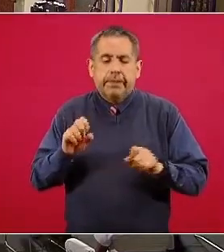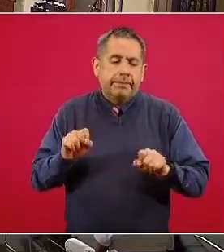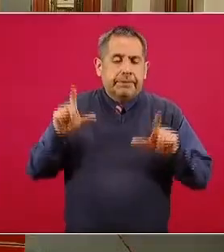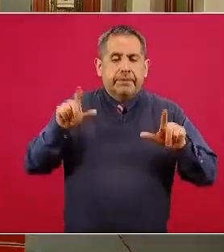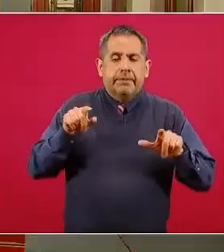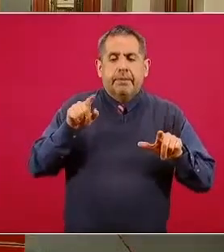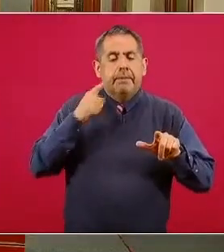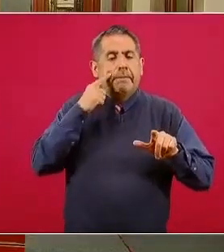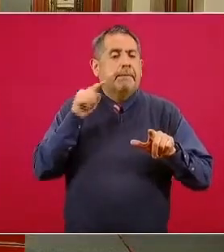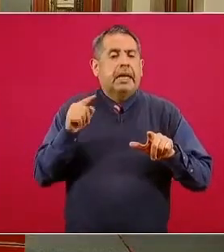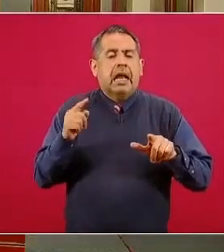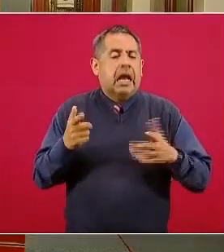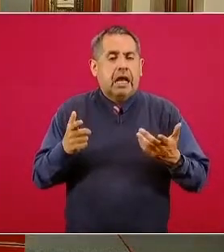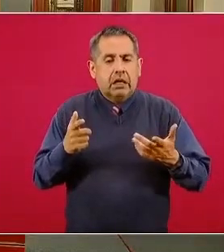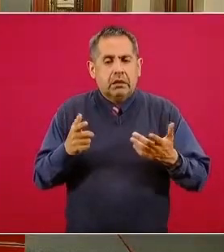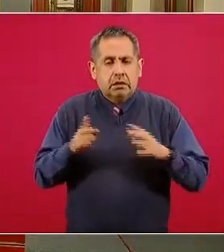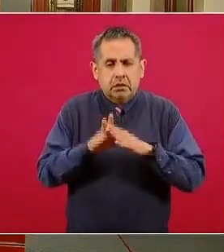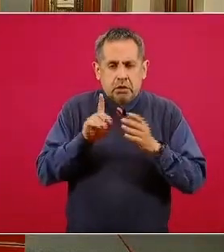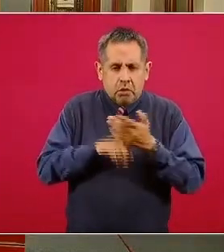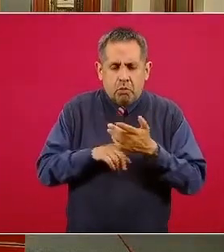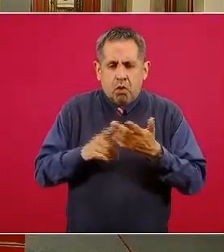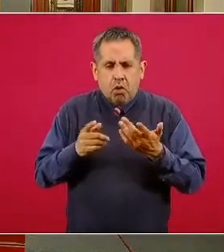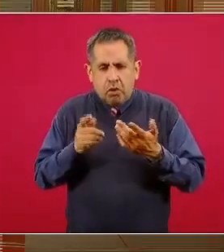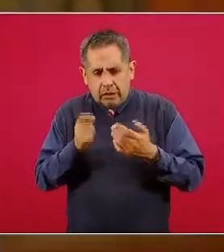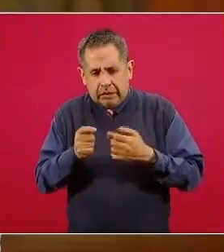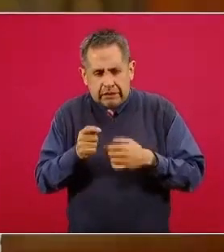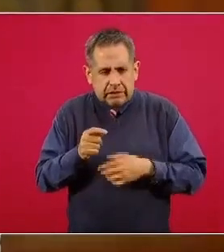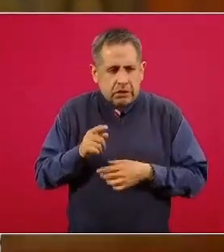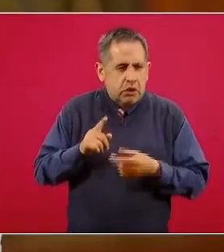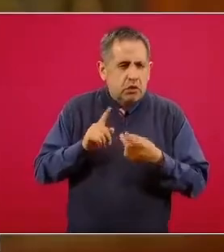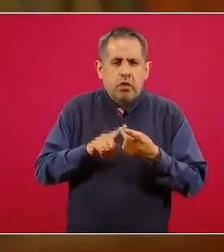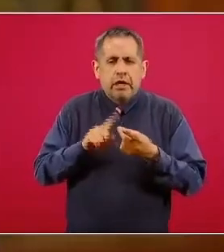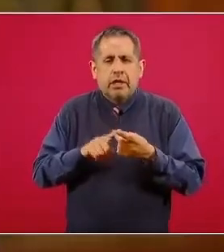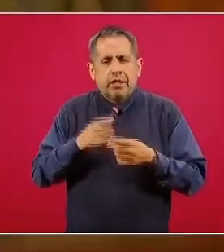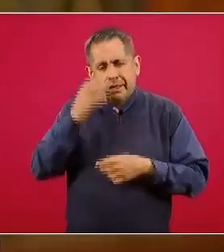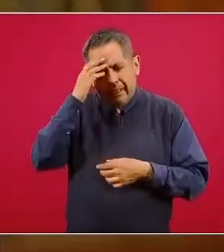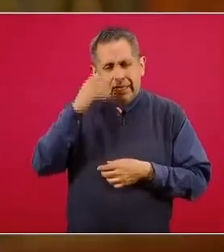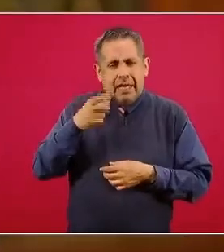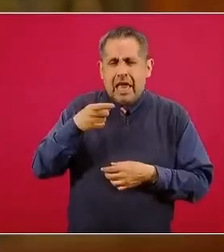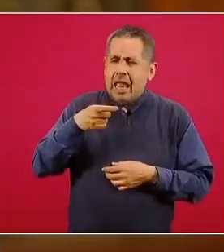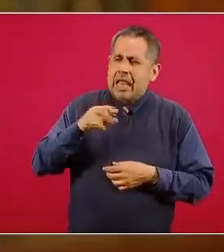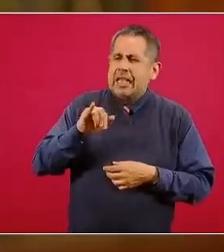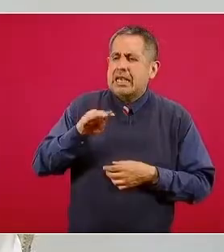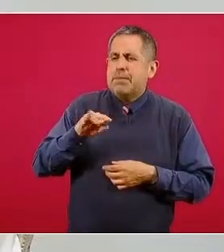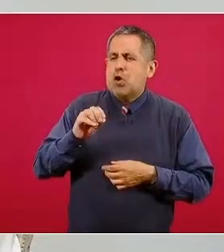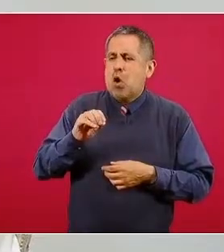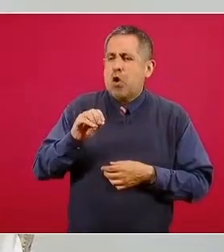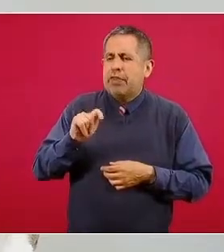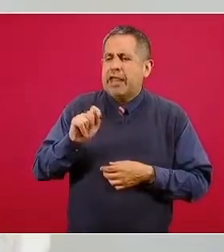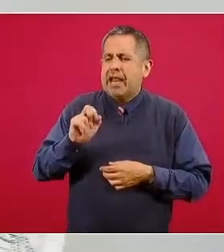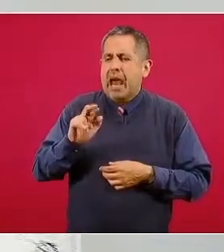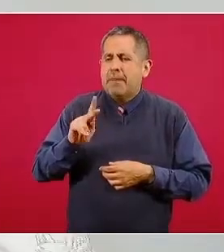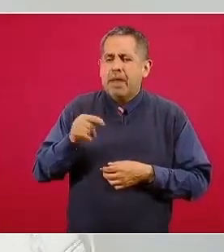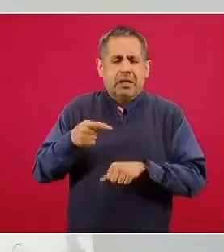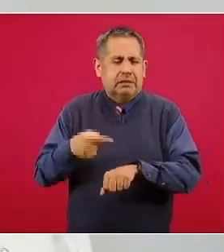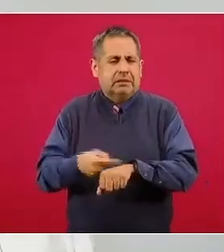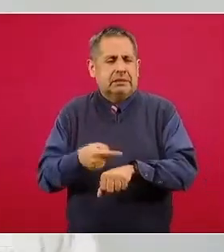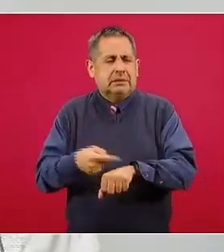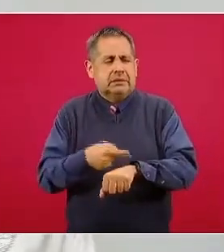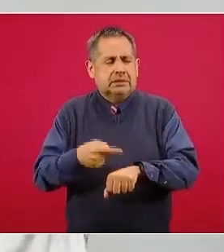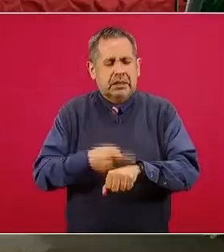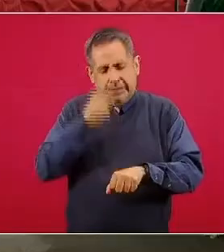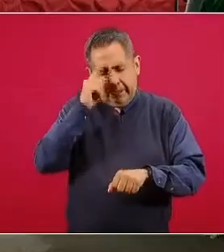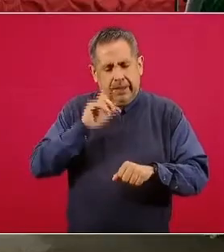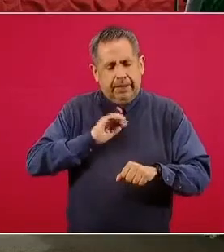ver tratamientos administrados oncológicos, quimioterapias, en todo el país, porque nosotros hemos